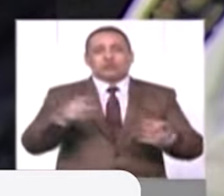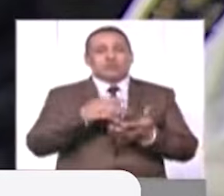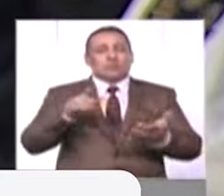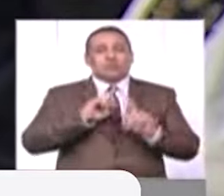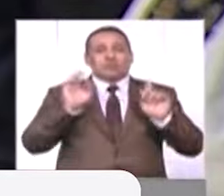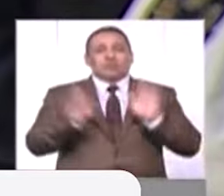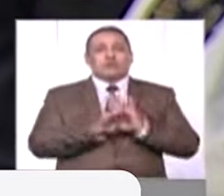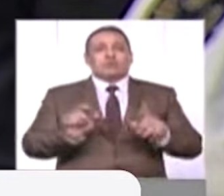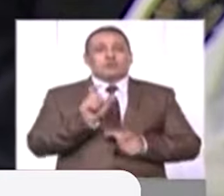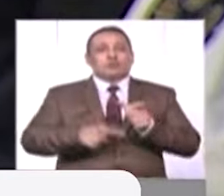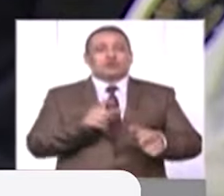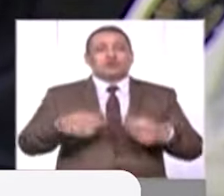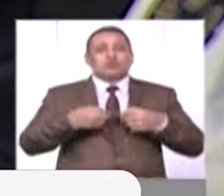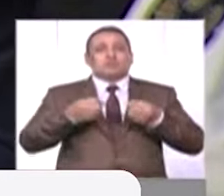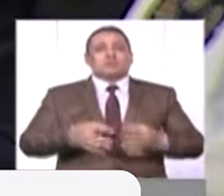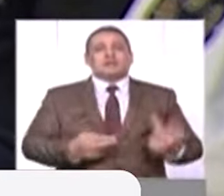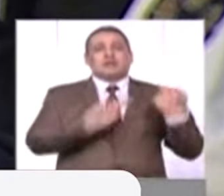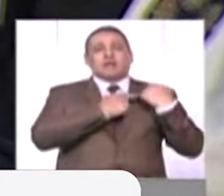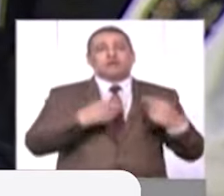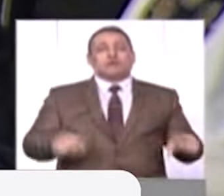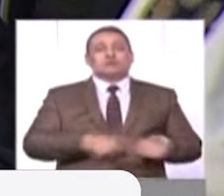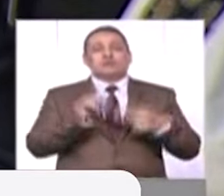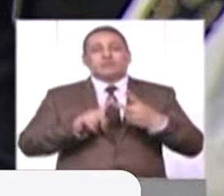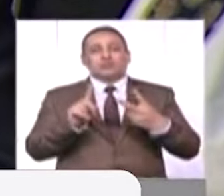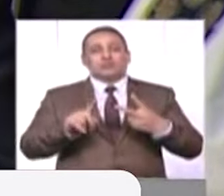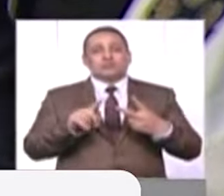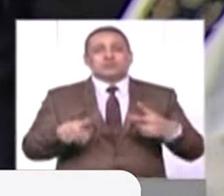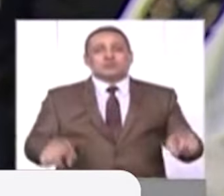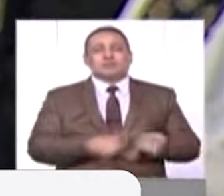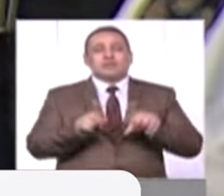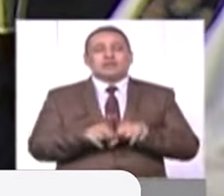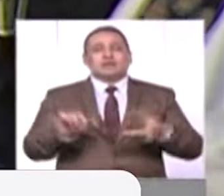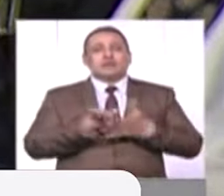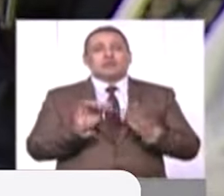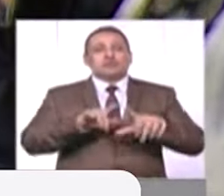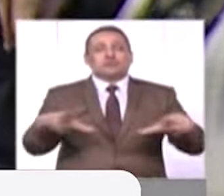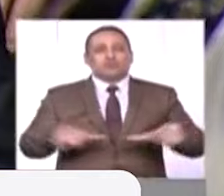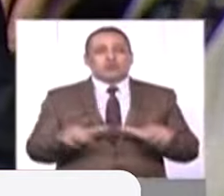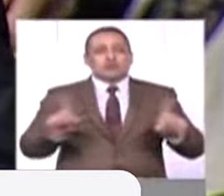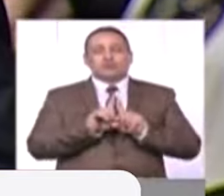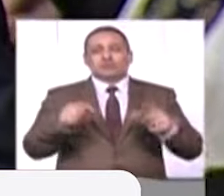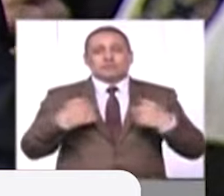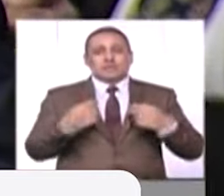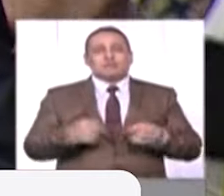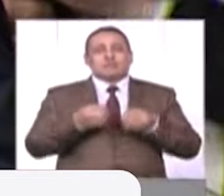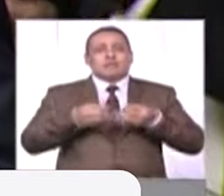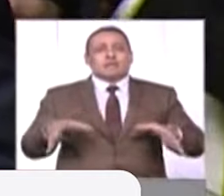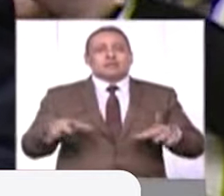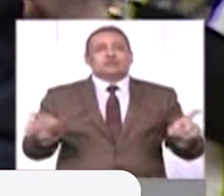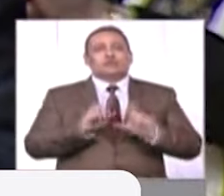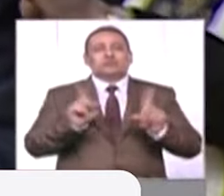mis patrocinados no pierden el cargo. Y en segundo lugar, sus puestos no quedan vacantes.